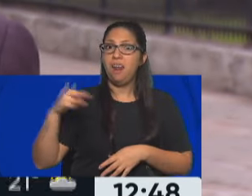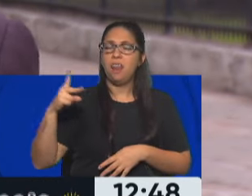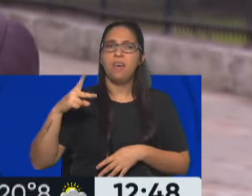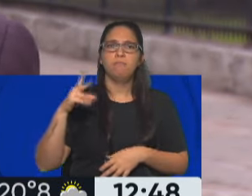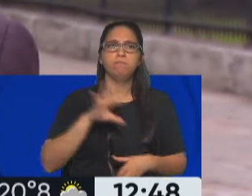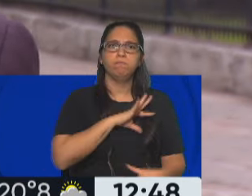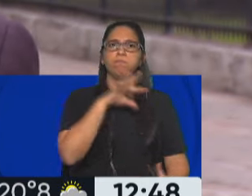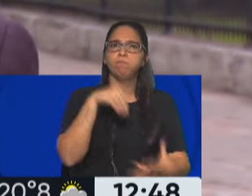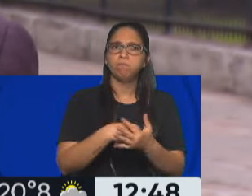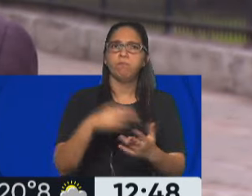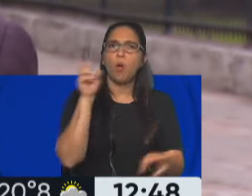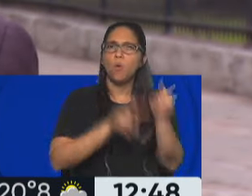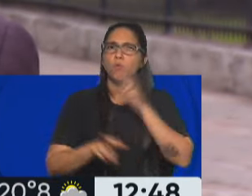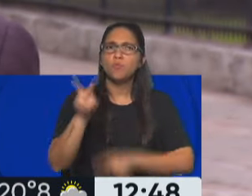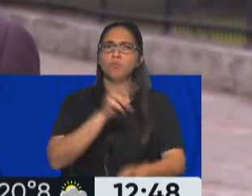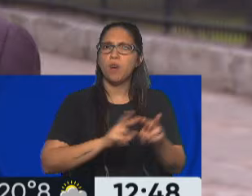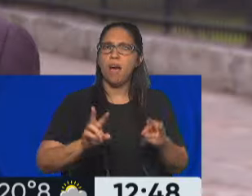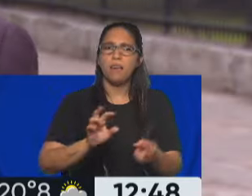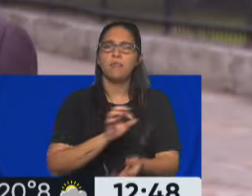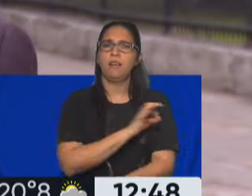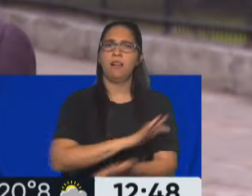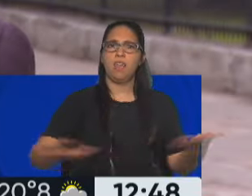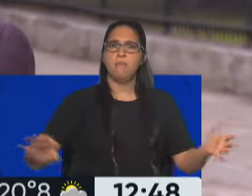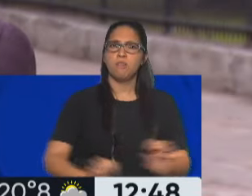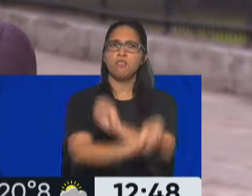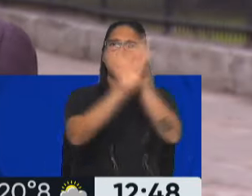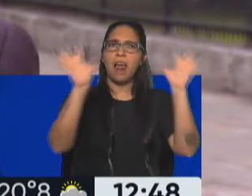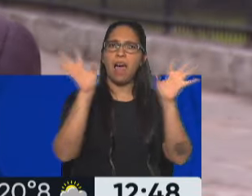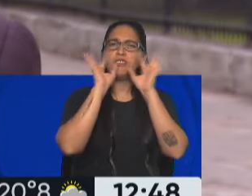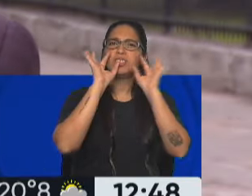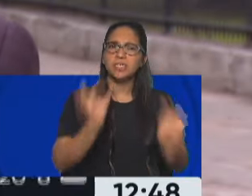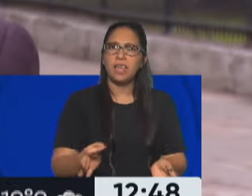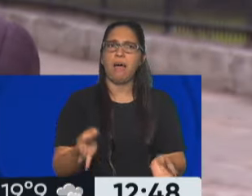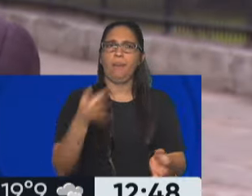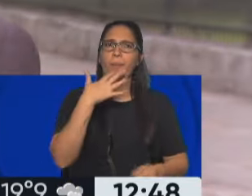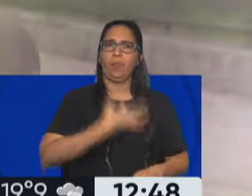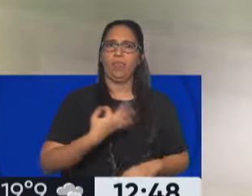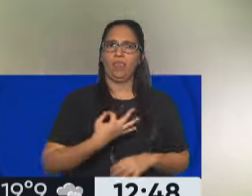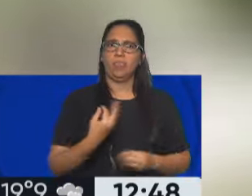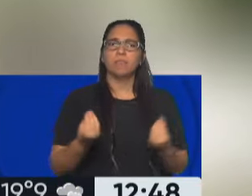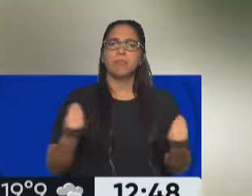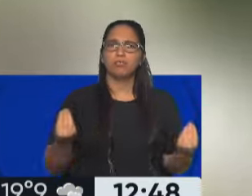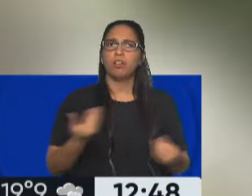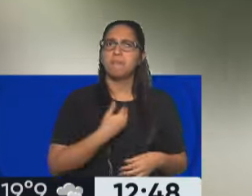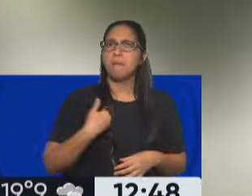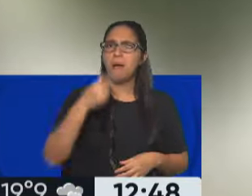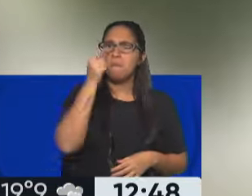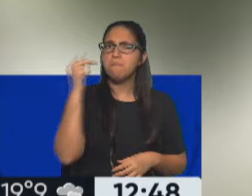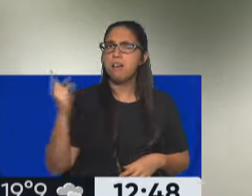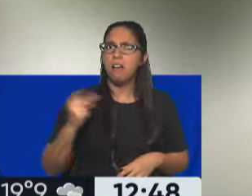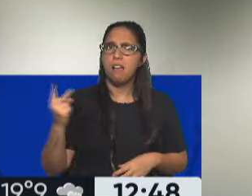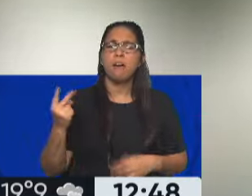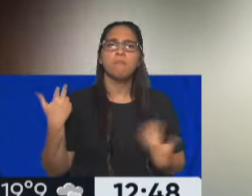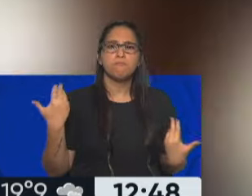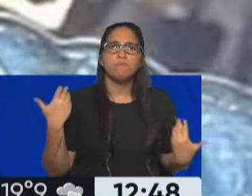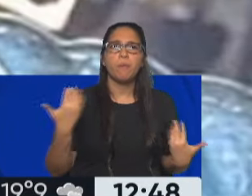eso a buscar dar luz a buscar este el resultado a buscar la verdad y que estos padres tengan